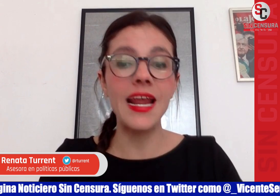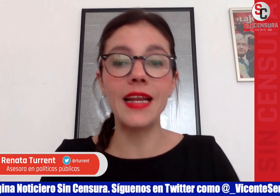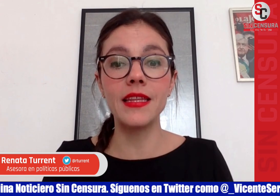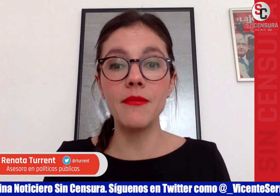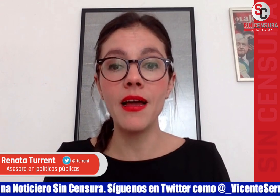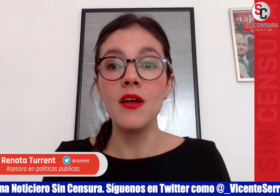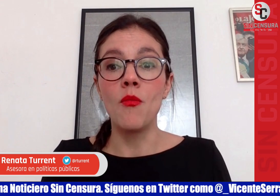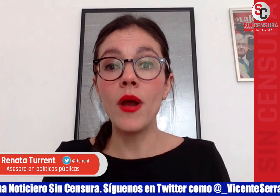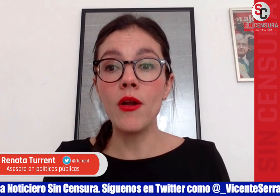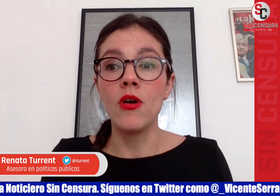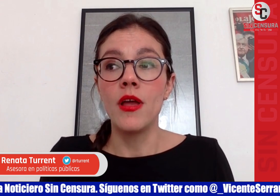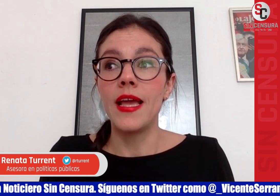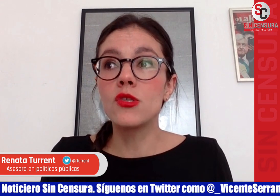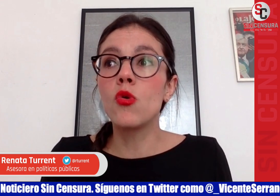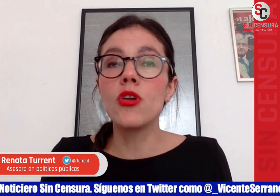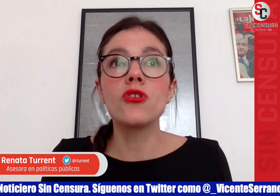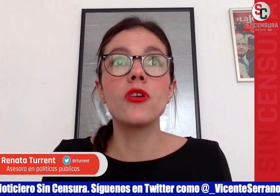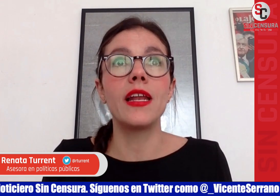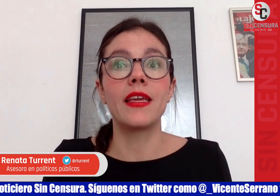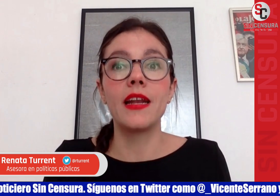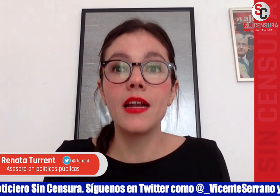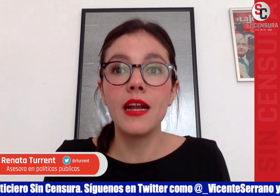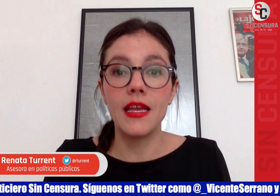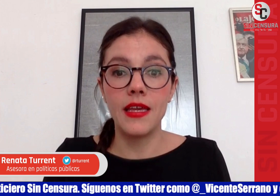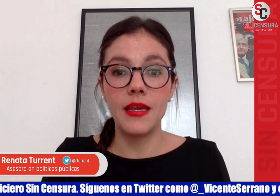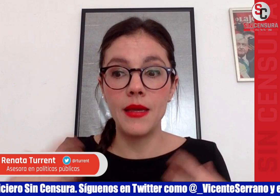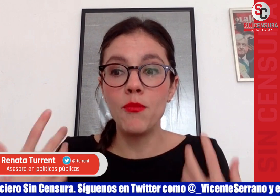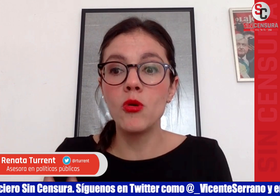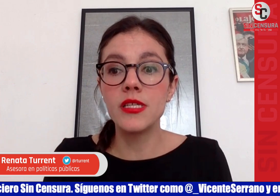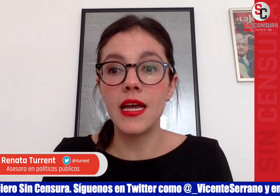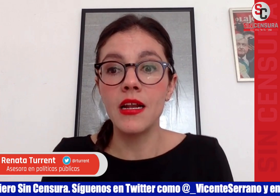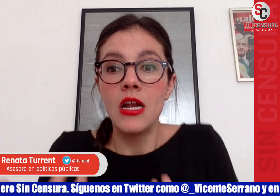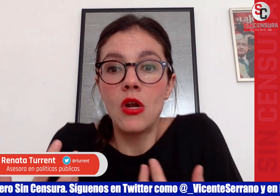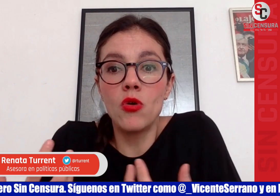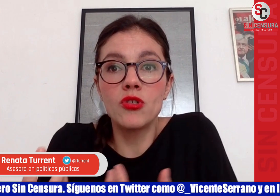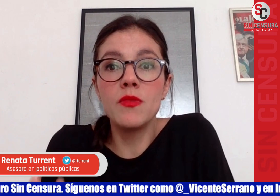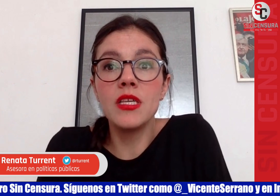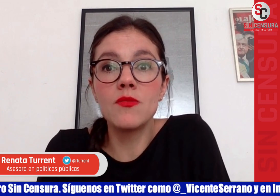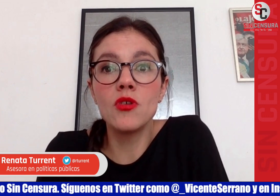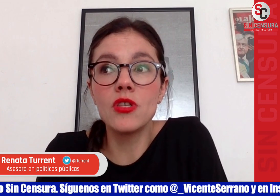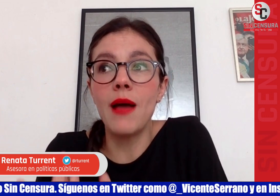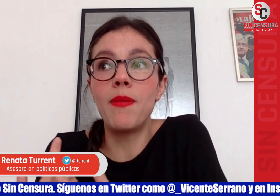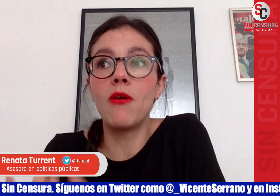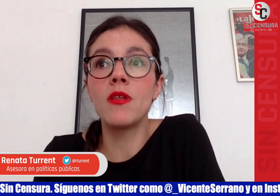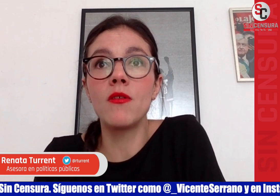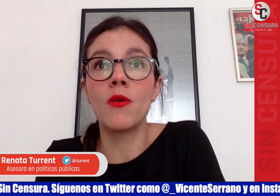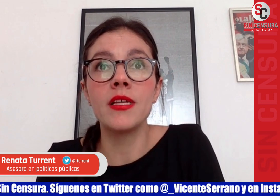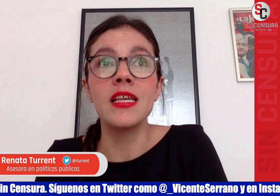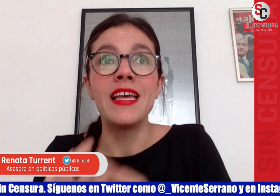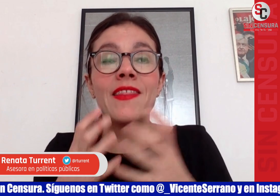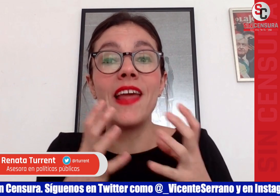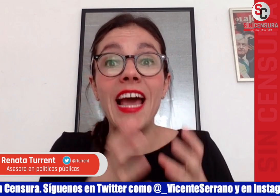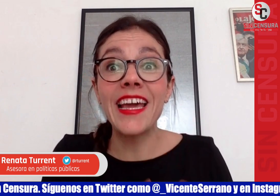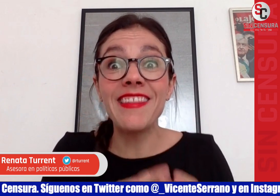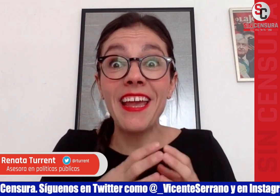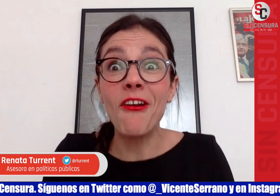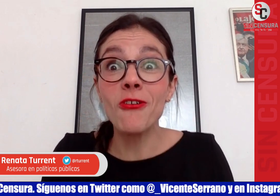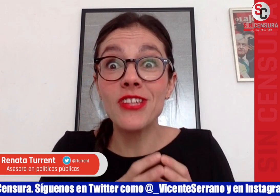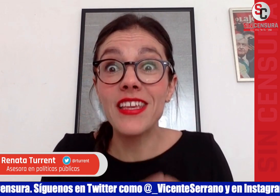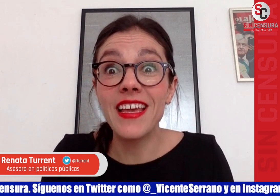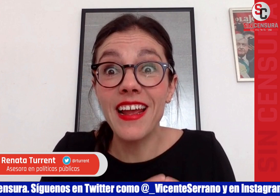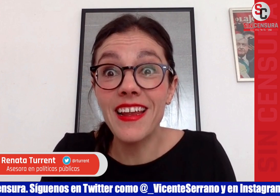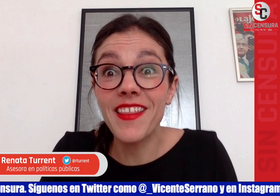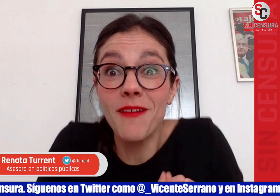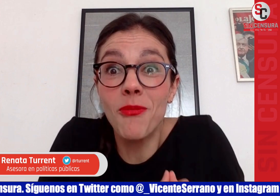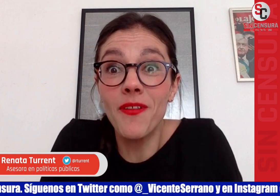Esta narrativa, bueno, es curioso que la quieran impulsar los mismos aplaudidores de la gente que no